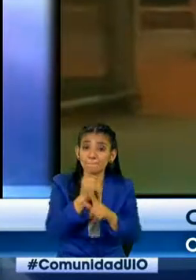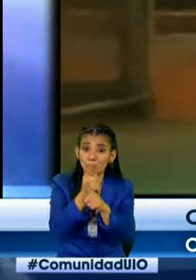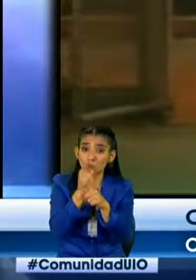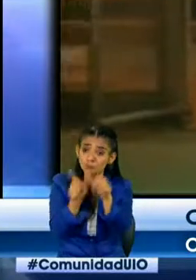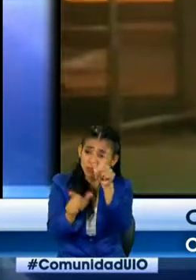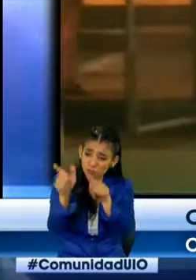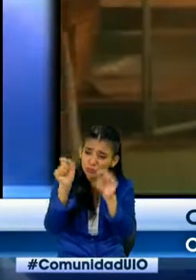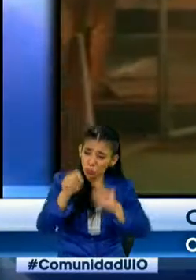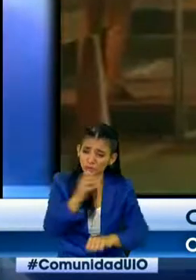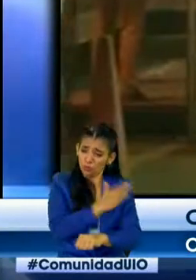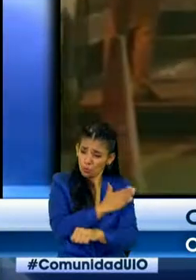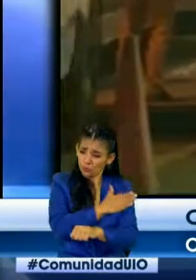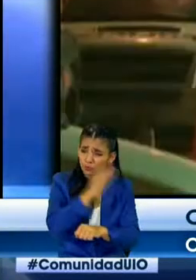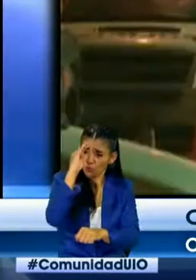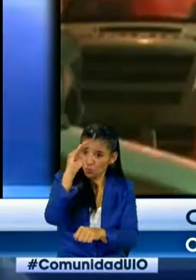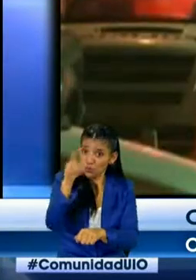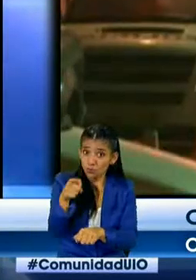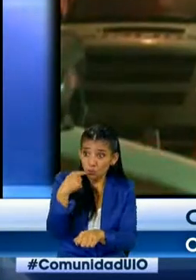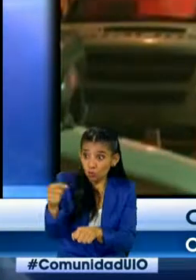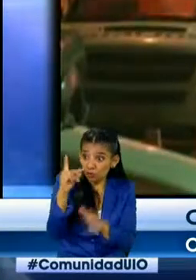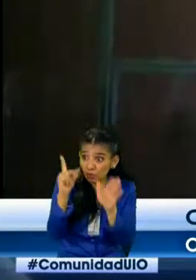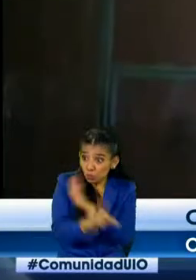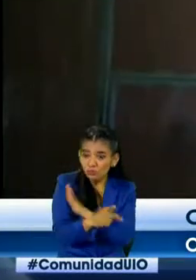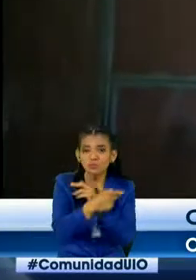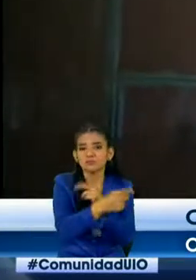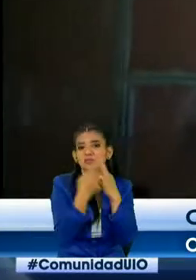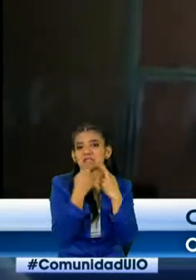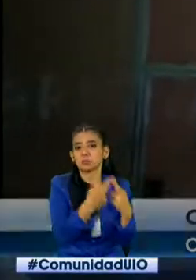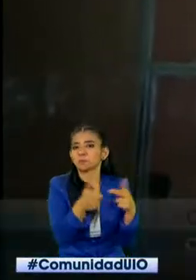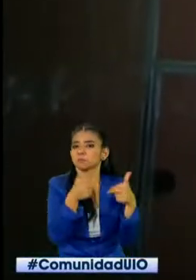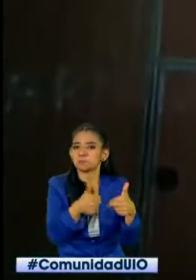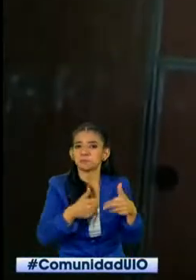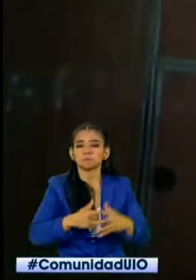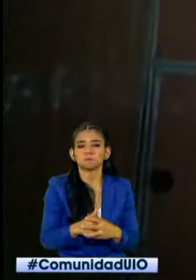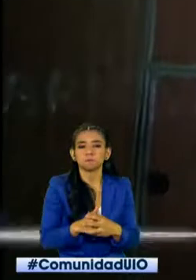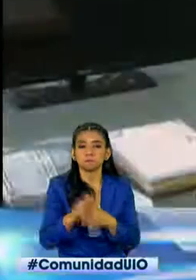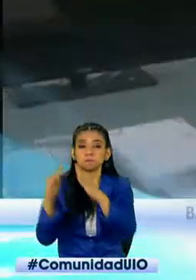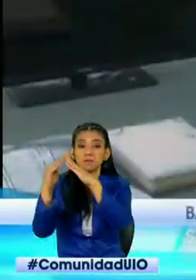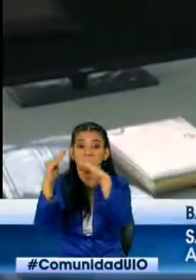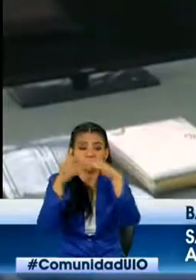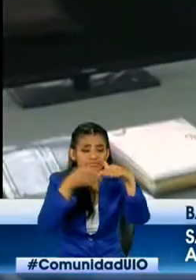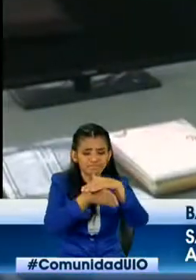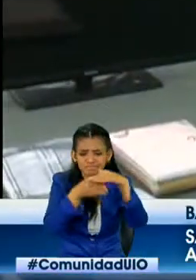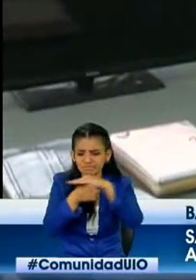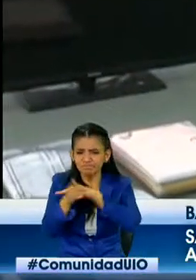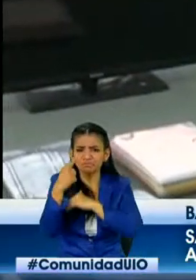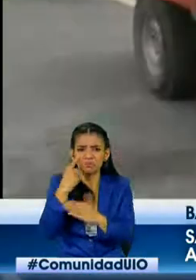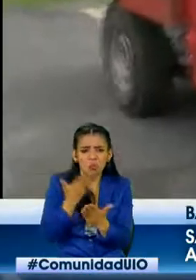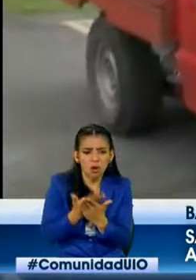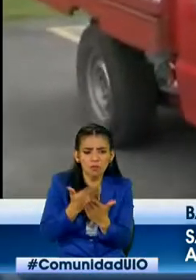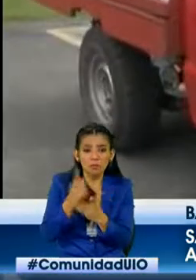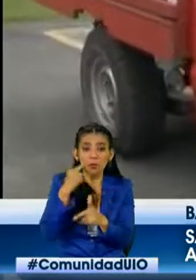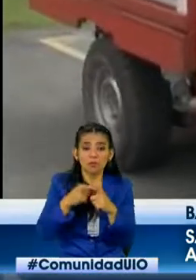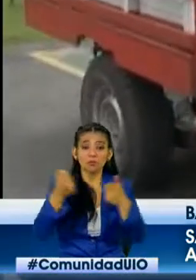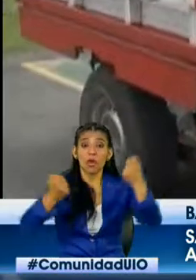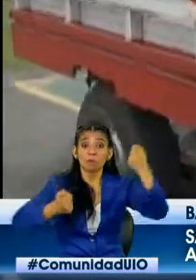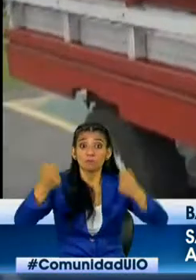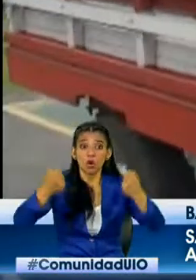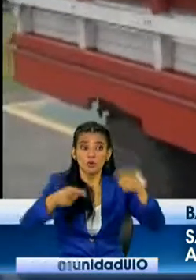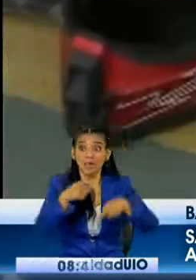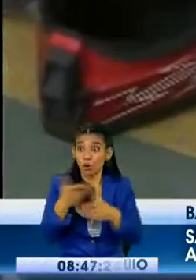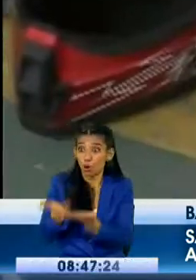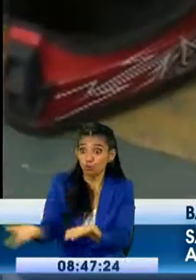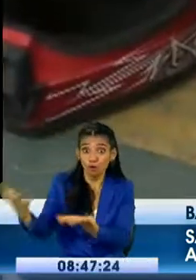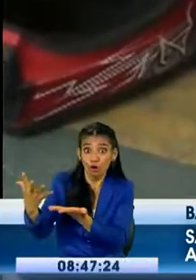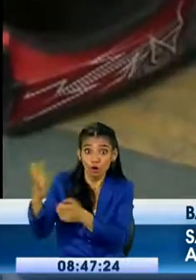en la institución policial, porque estos son los resultados que tenemos. En los diversos allanamientos se encontraron evidencias como la camioneta donde subían lo